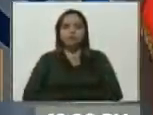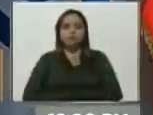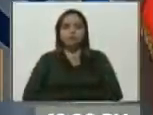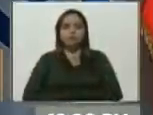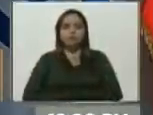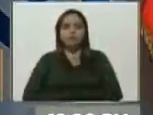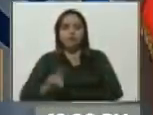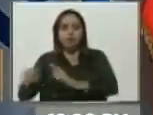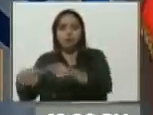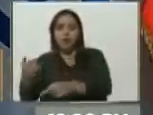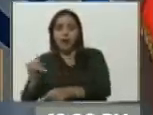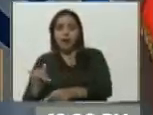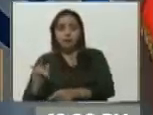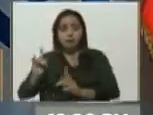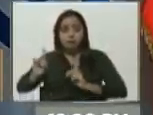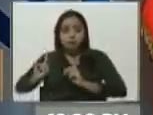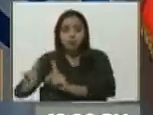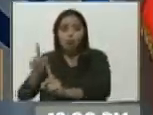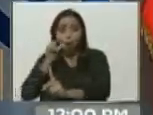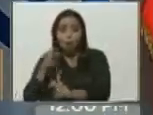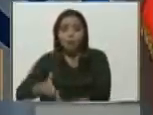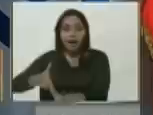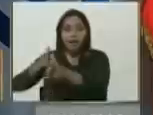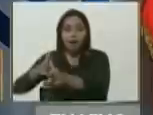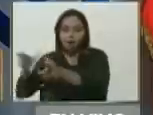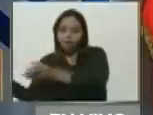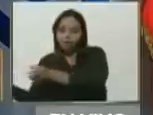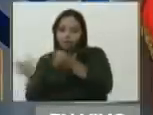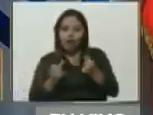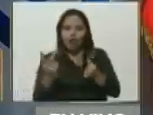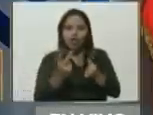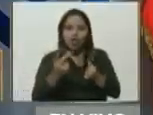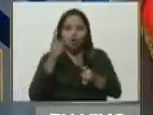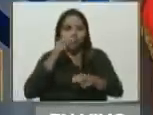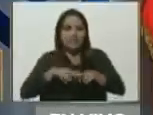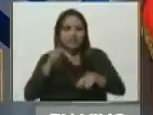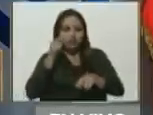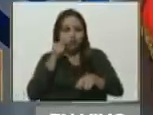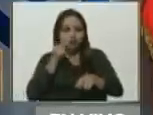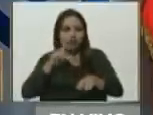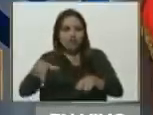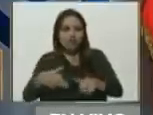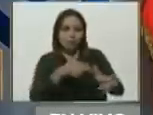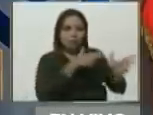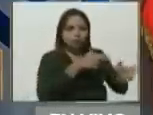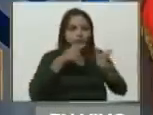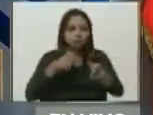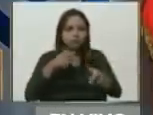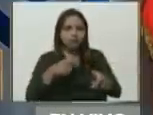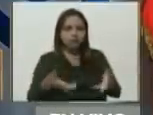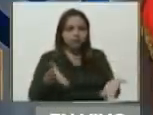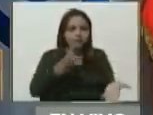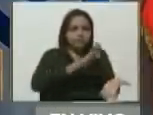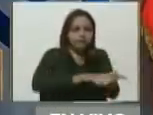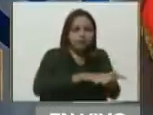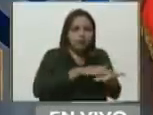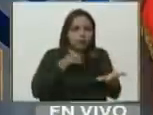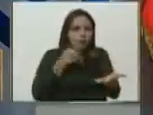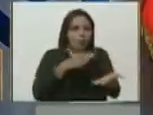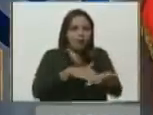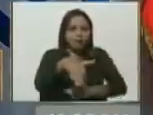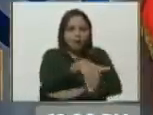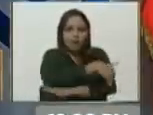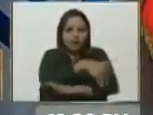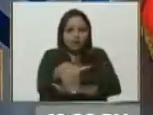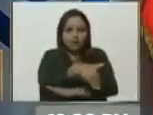Posteriormente llegan hasta el lugar hombres armados que se llevan a los niños, quienes horas más tarde fueron encontrados ya ejecutados sobre la vía que